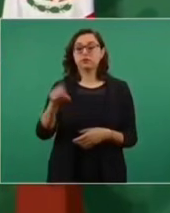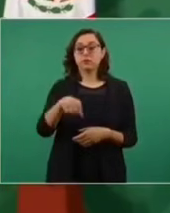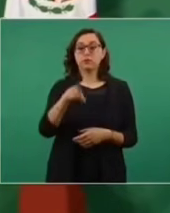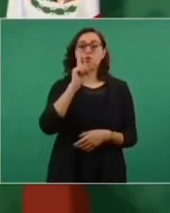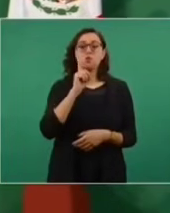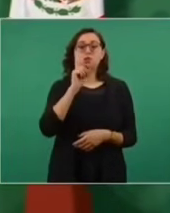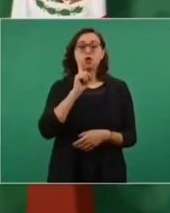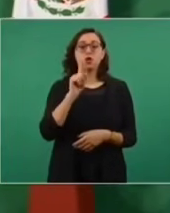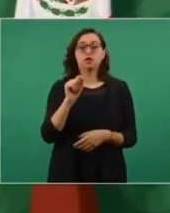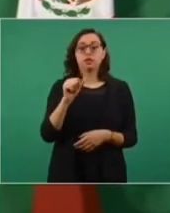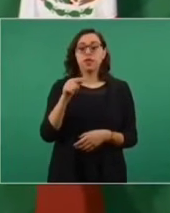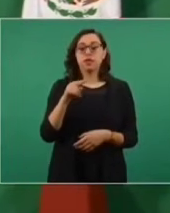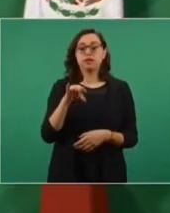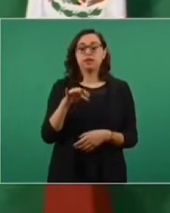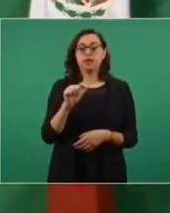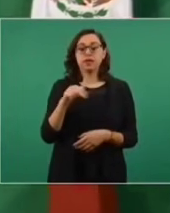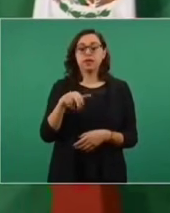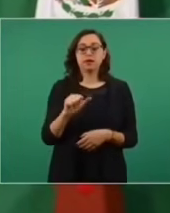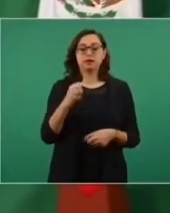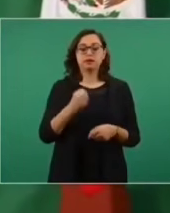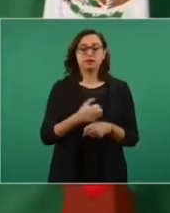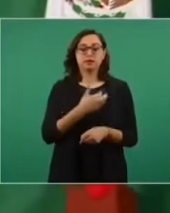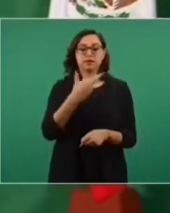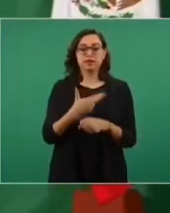Cloutier, secretaria de Economía,